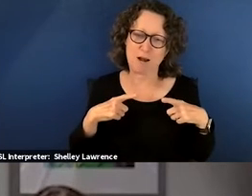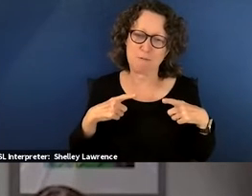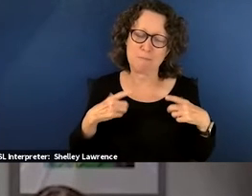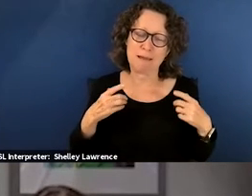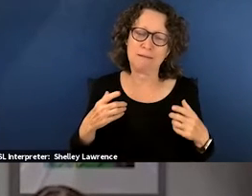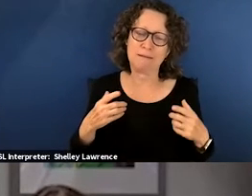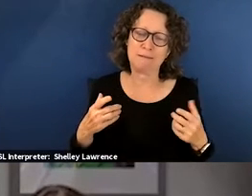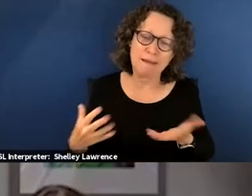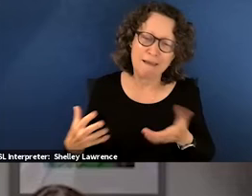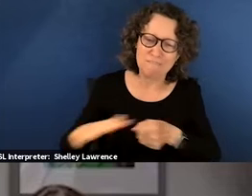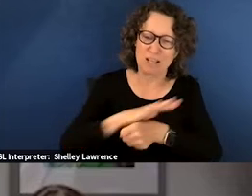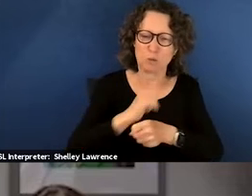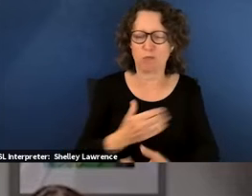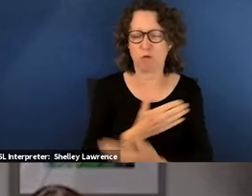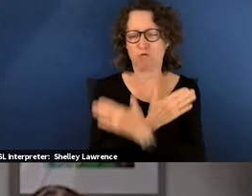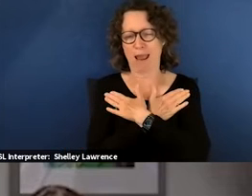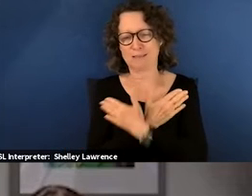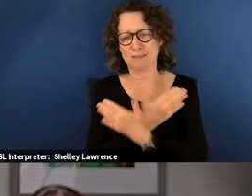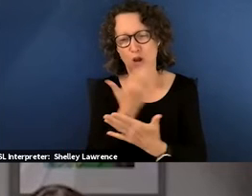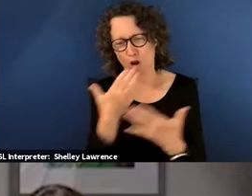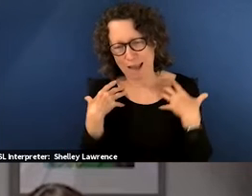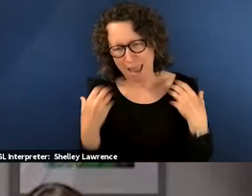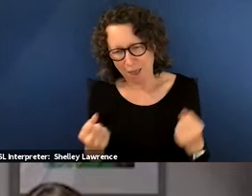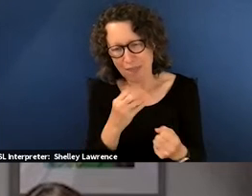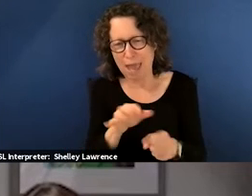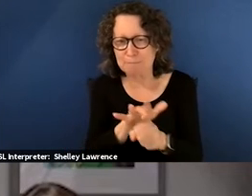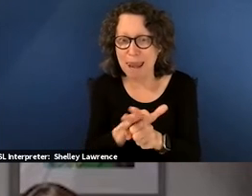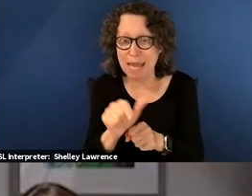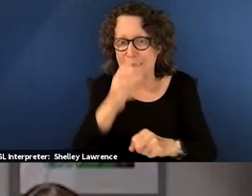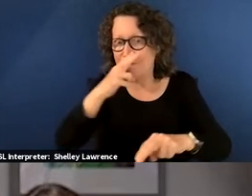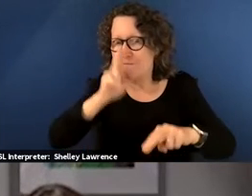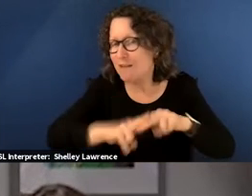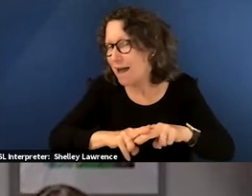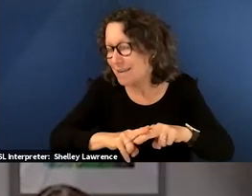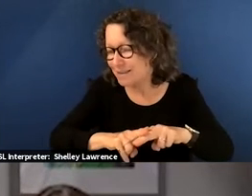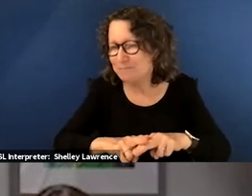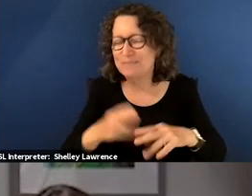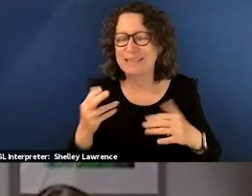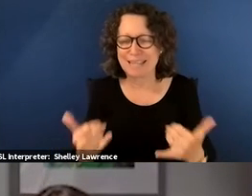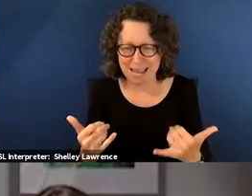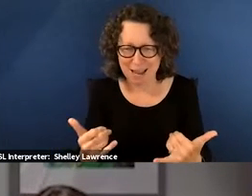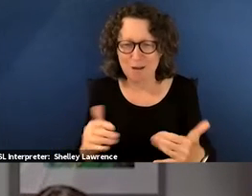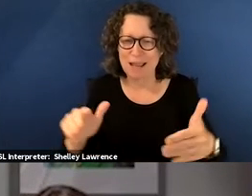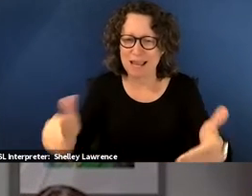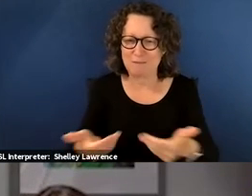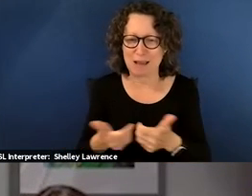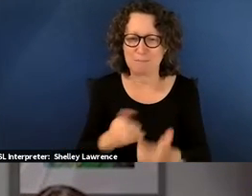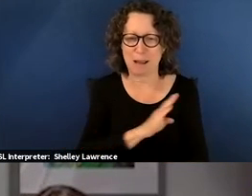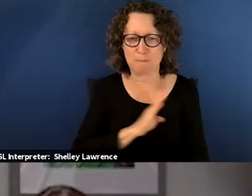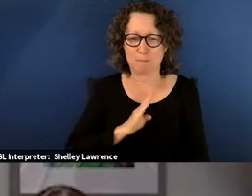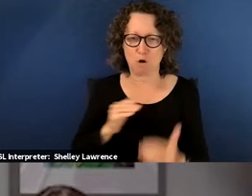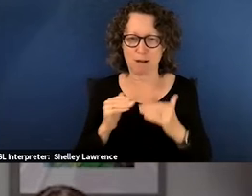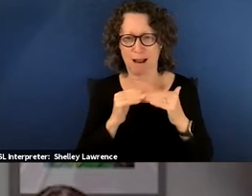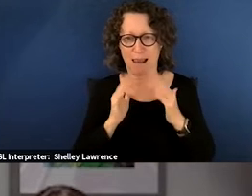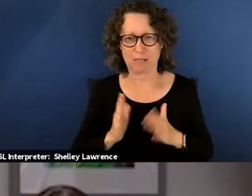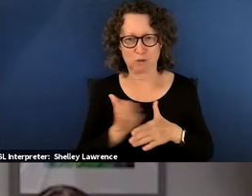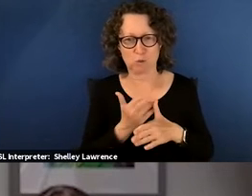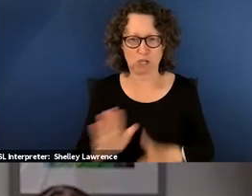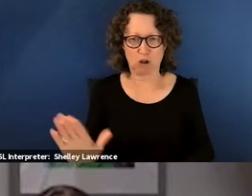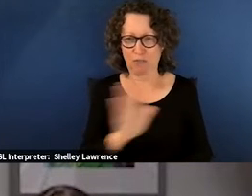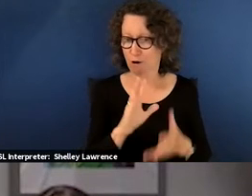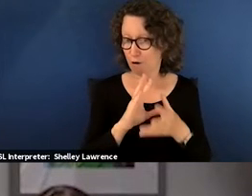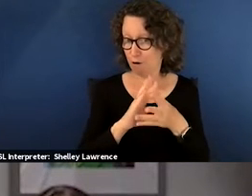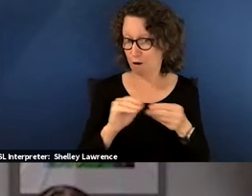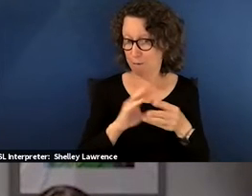de descanso, buena salud y mucha diversión. Y ahora quiero invitar a mis colegas del consejo